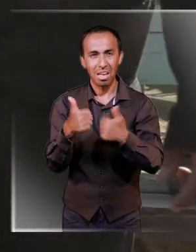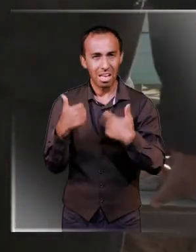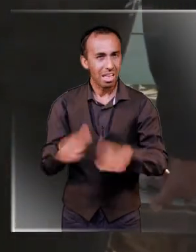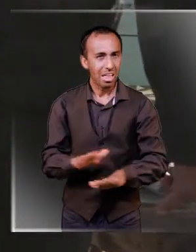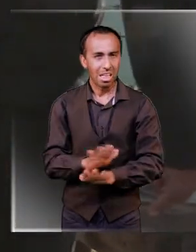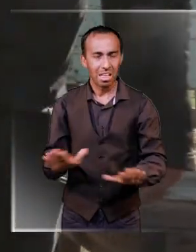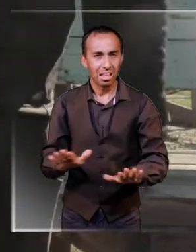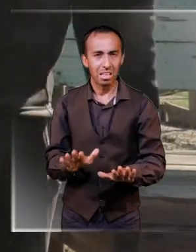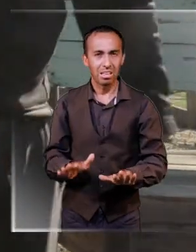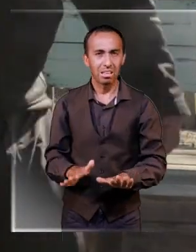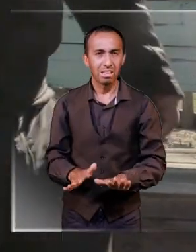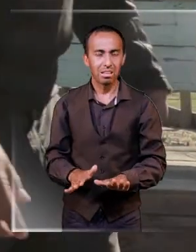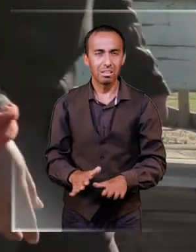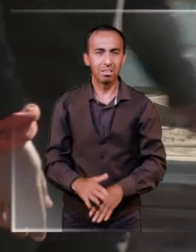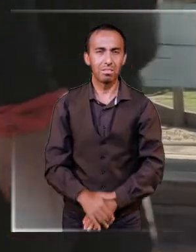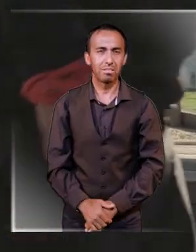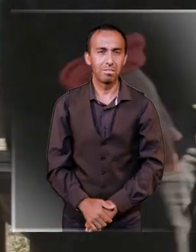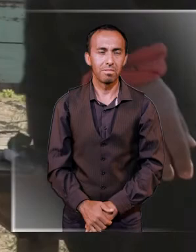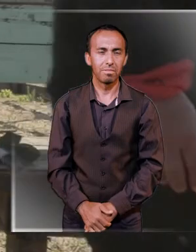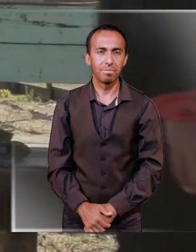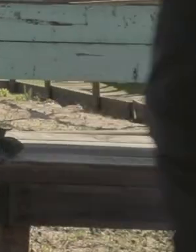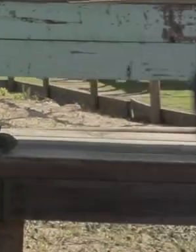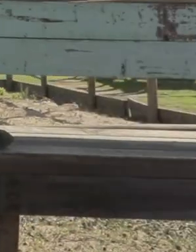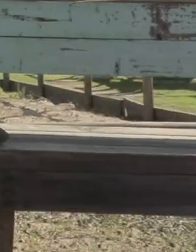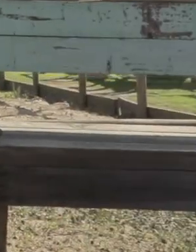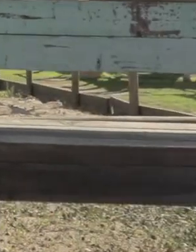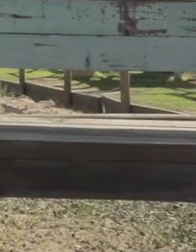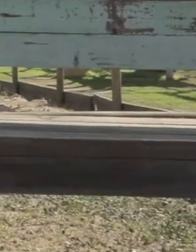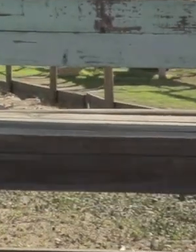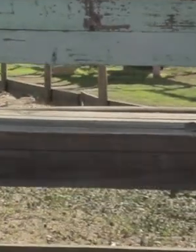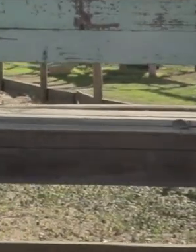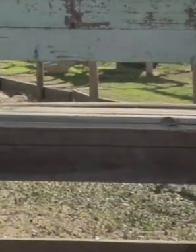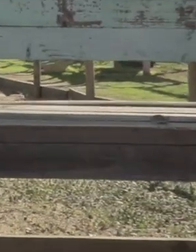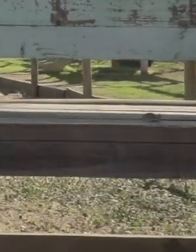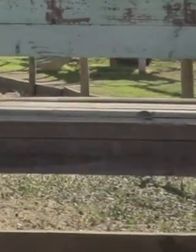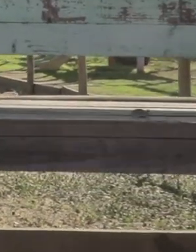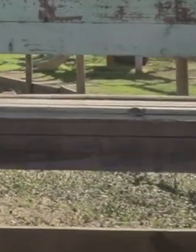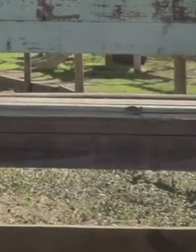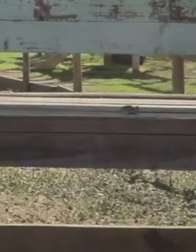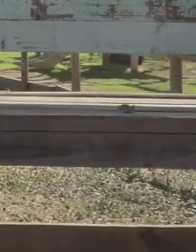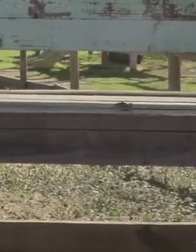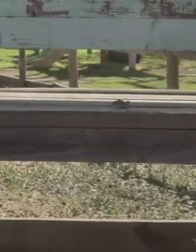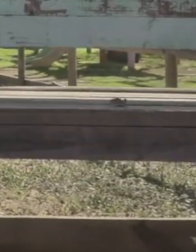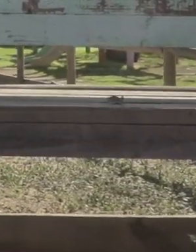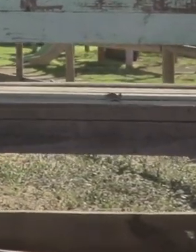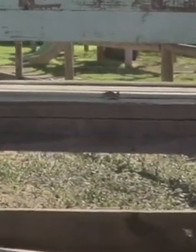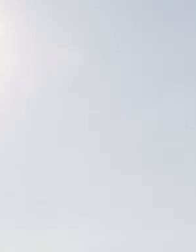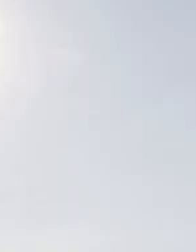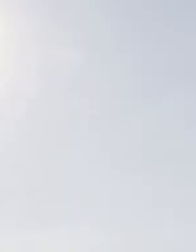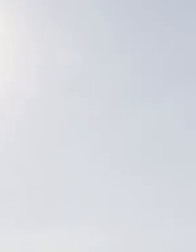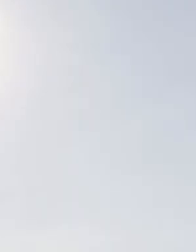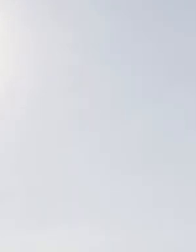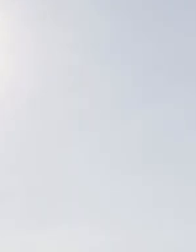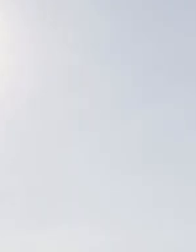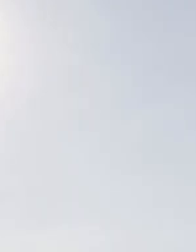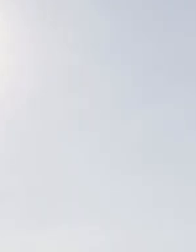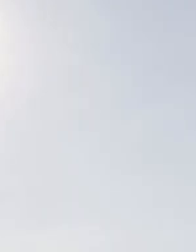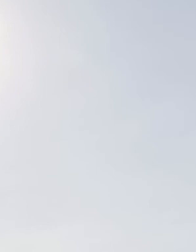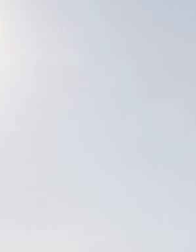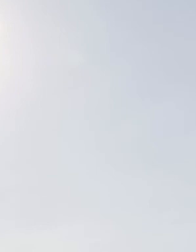Chao. Muy bien. Eso era. Espera, Agustín, no te vayas. Vamos a la sala. De la mano. No, compañero.